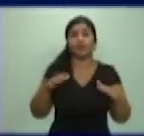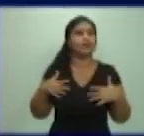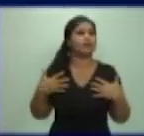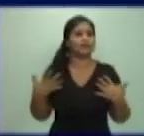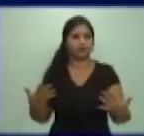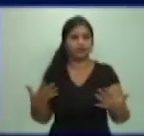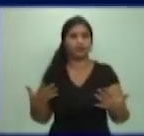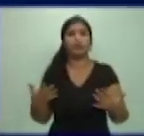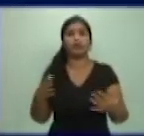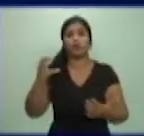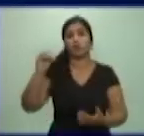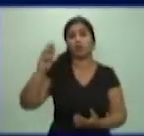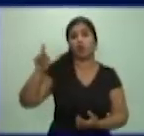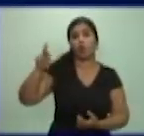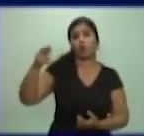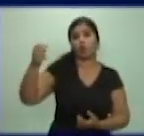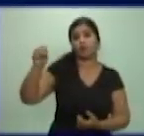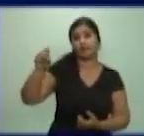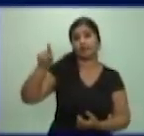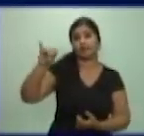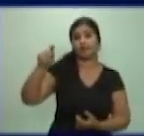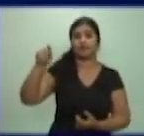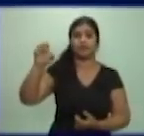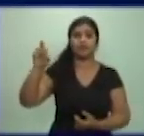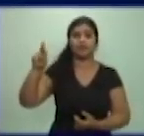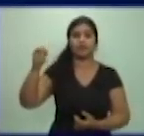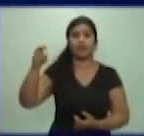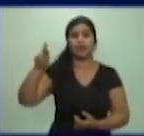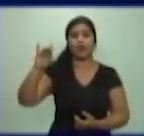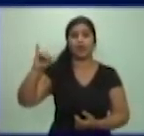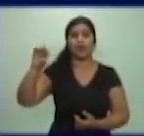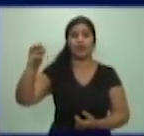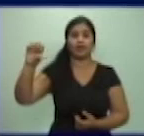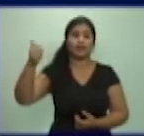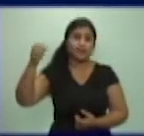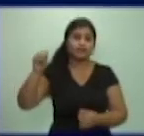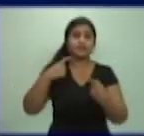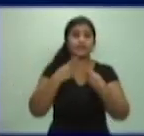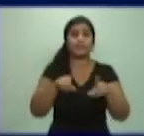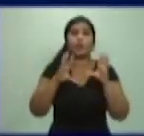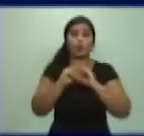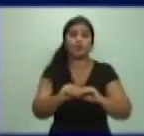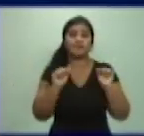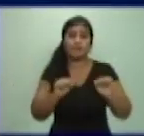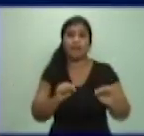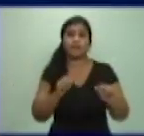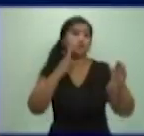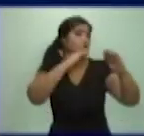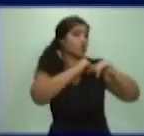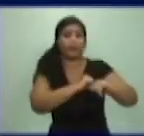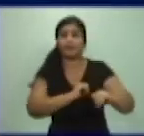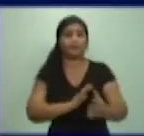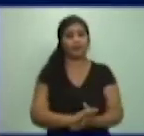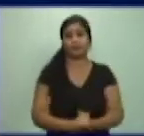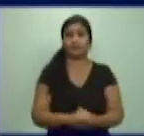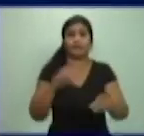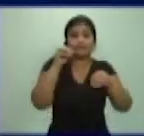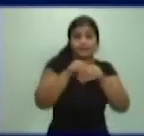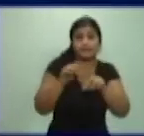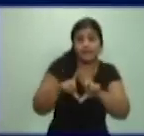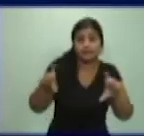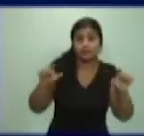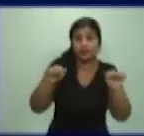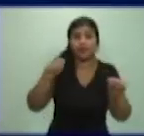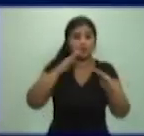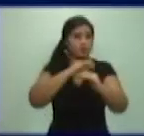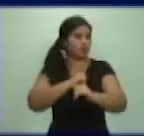pero lo que yo estoy planteando en el enunciado no está expresado en el texto, no es falso, generalmente es un verdadero, pero que